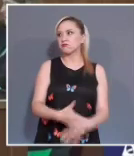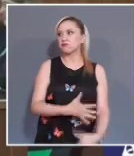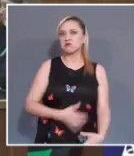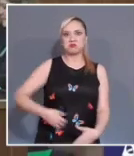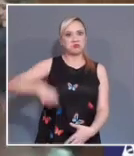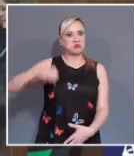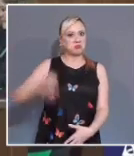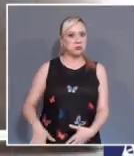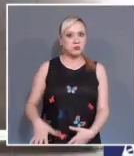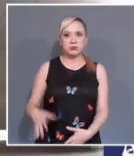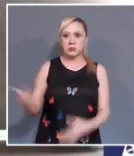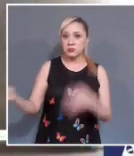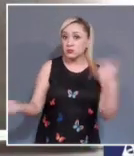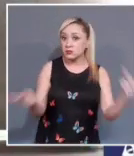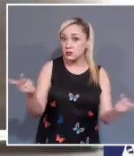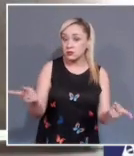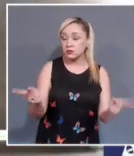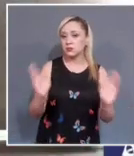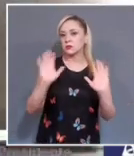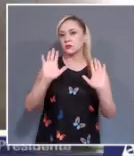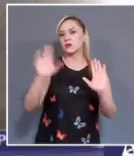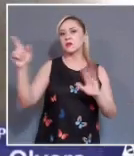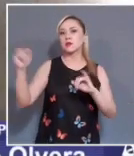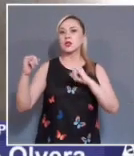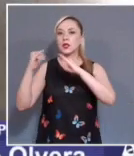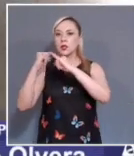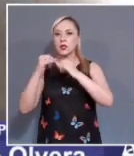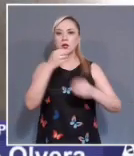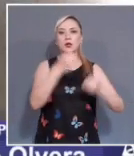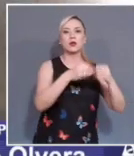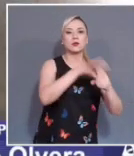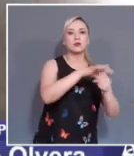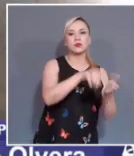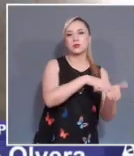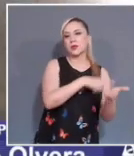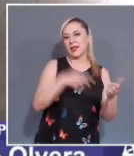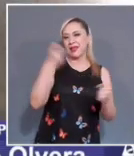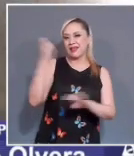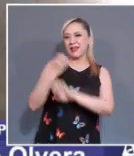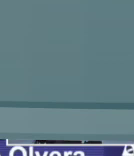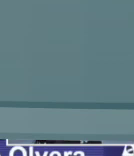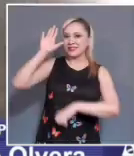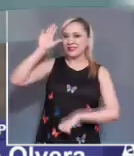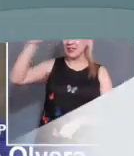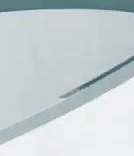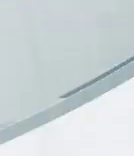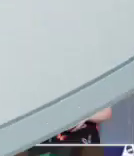del Instituto como del Tribunal Electoral de aquella entidad.